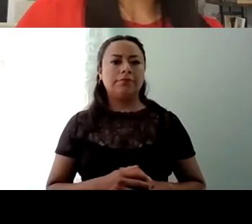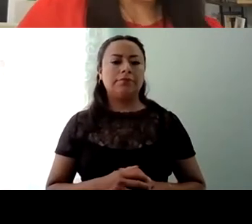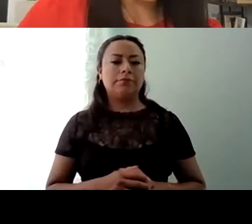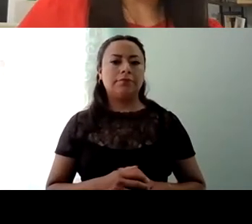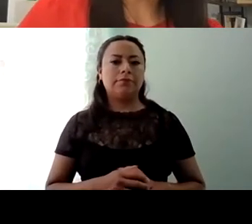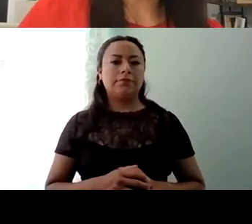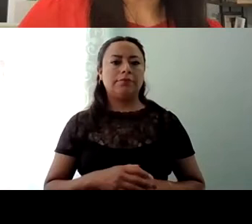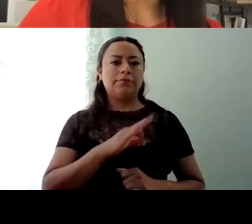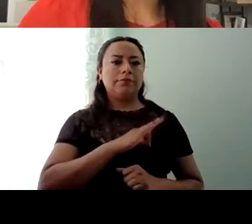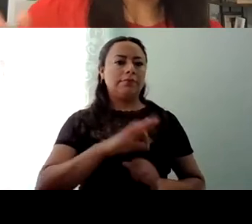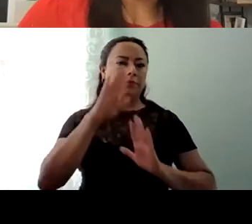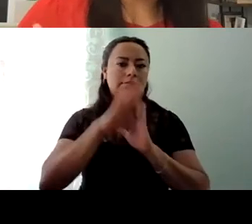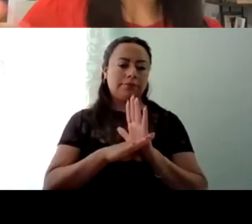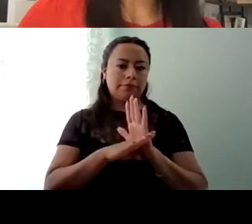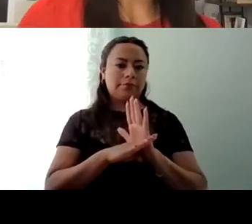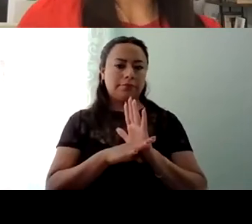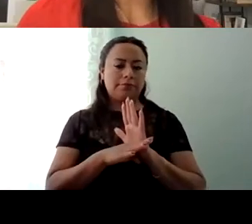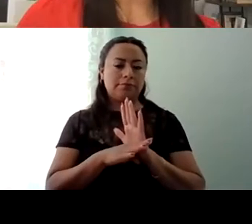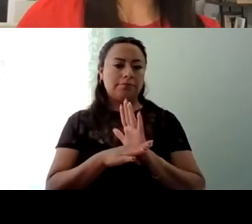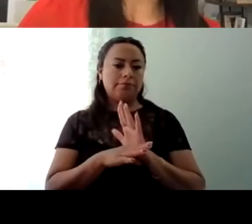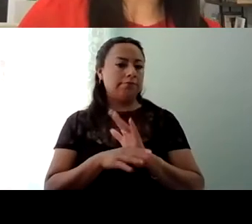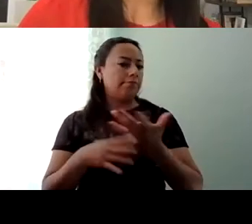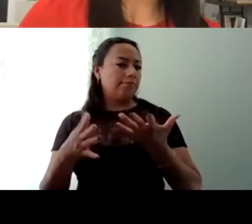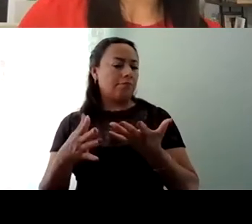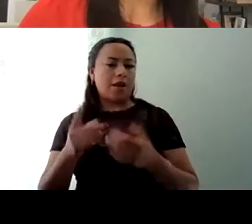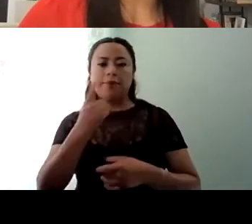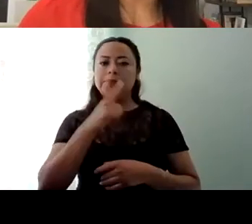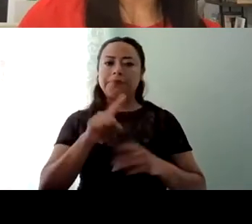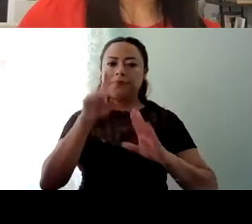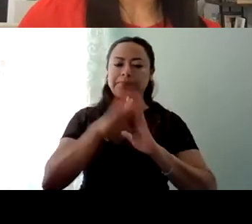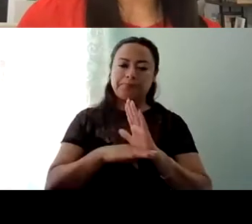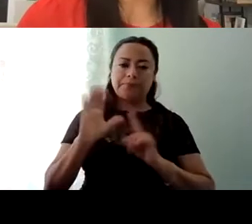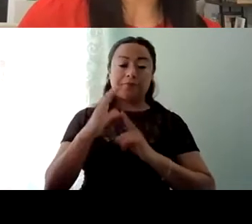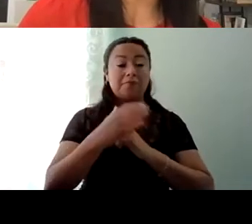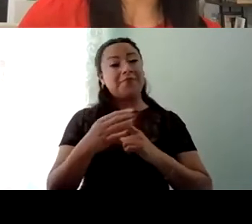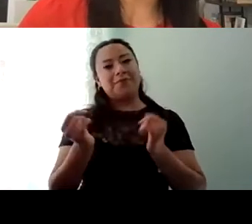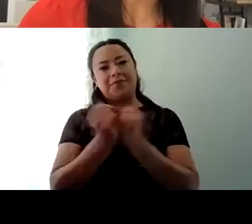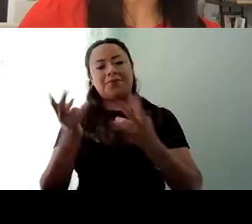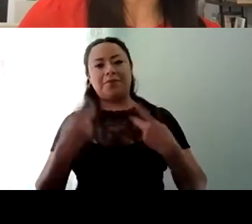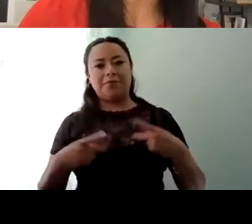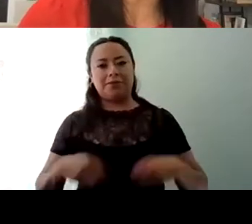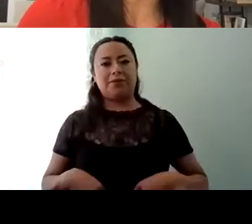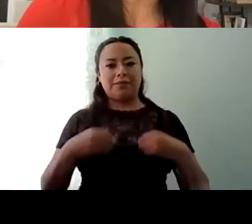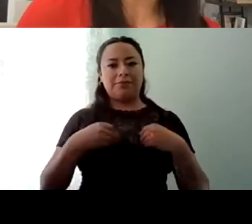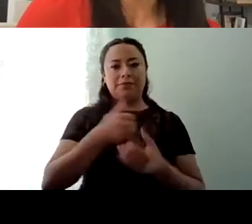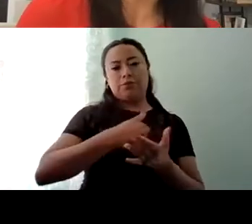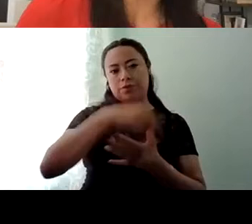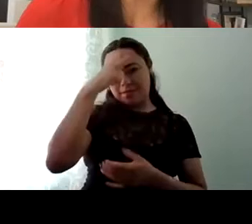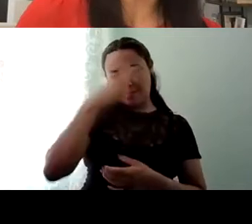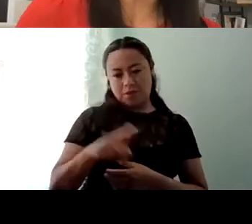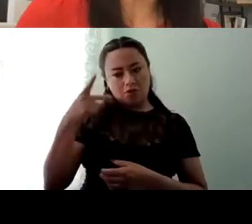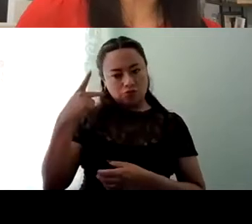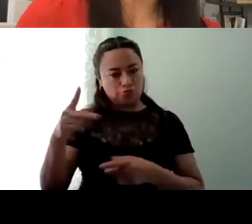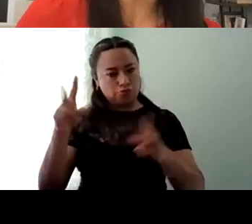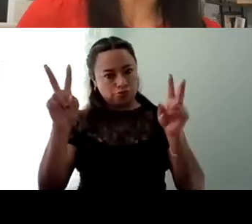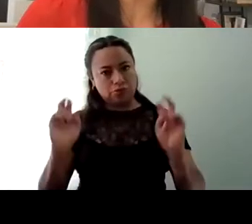la carga de quejas de la comisión, y por otro lado, para la ciudadanía, pues que sus temas son solucionados de una manera